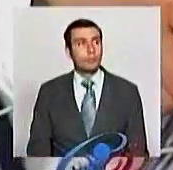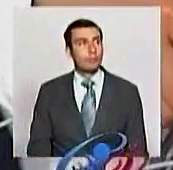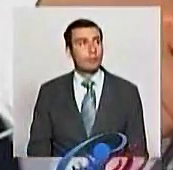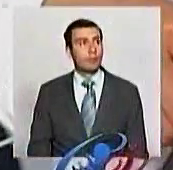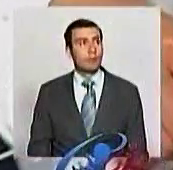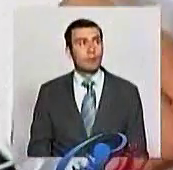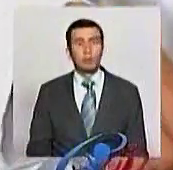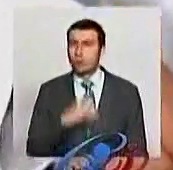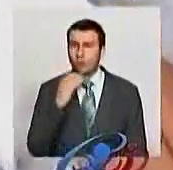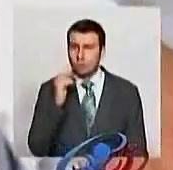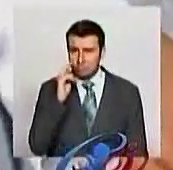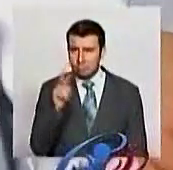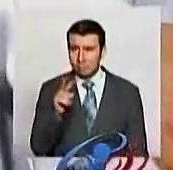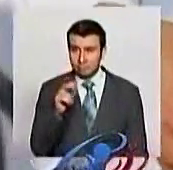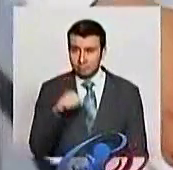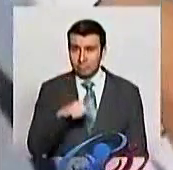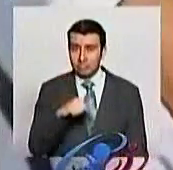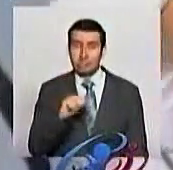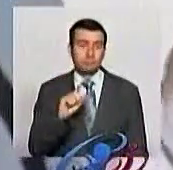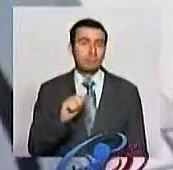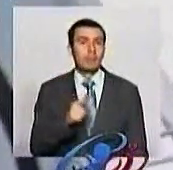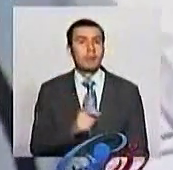ven. Bueno.